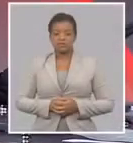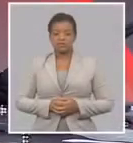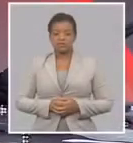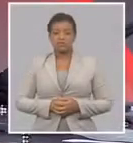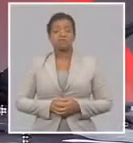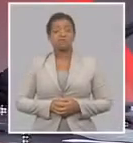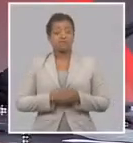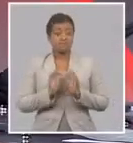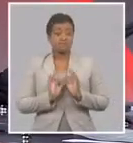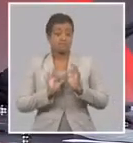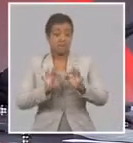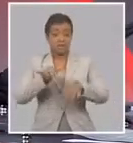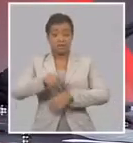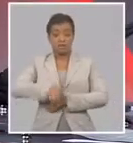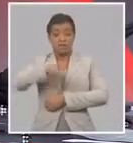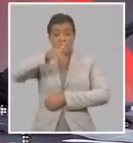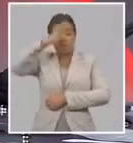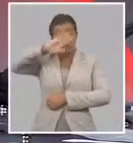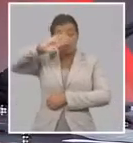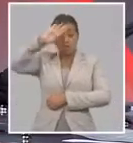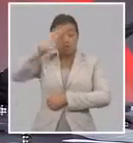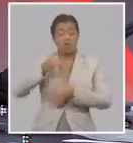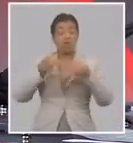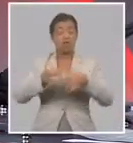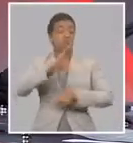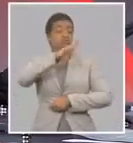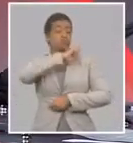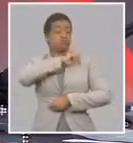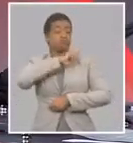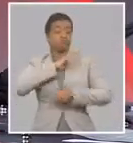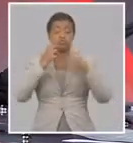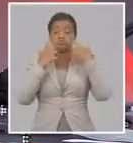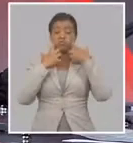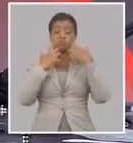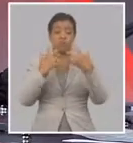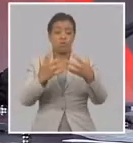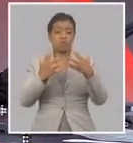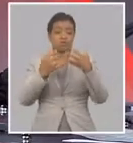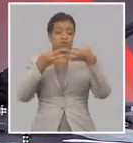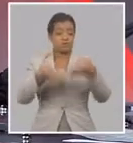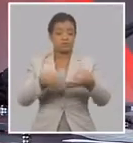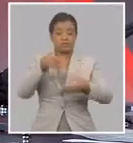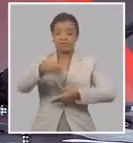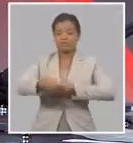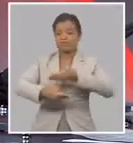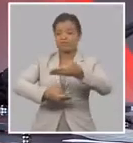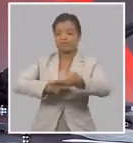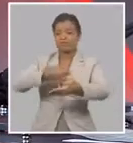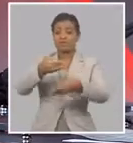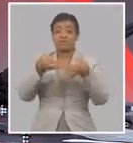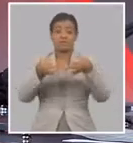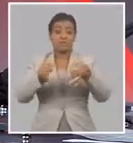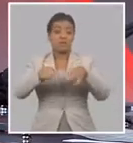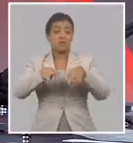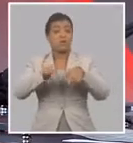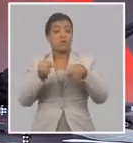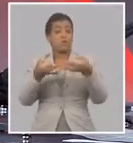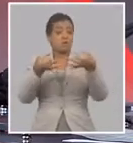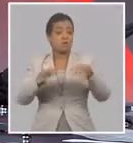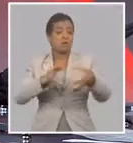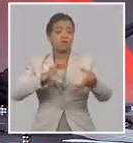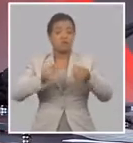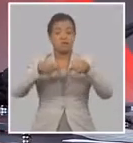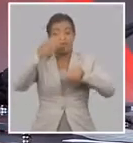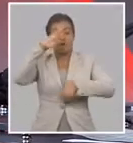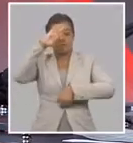pero la corporación de la aviación cubana causa por supuesto 10 responsabilidades importantes en todo este proceso en medio de la nueva normalidad que ha